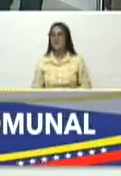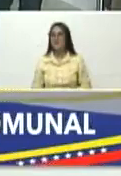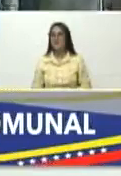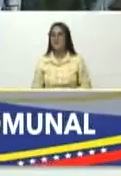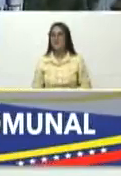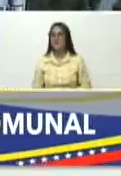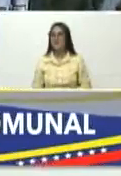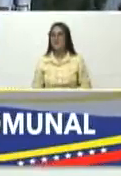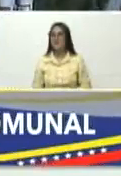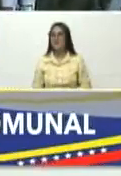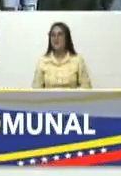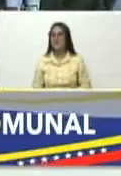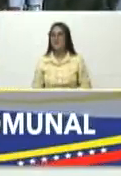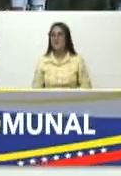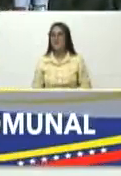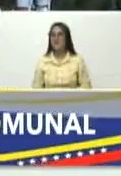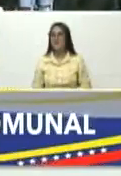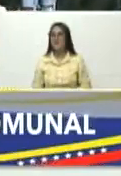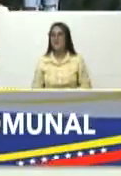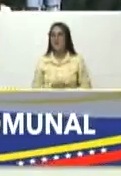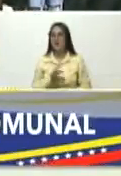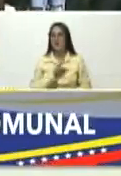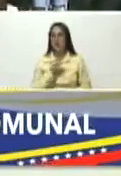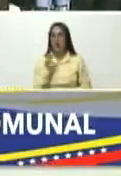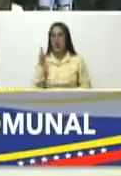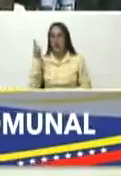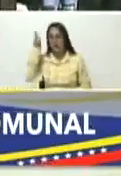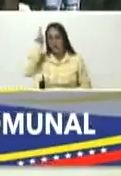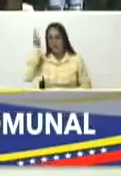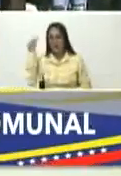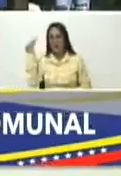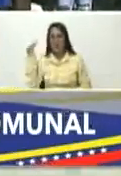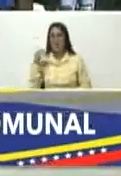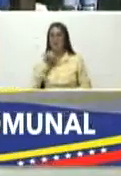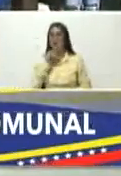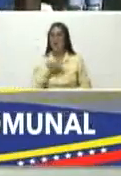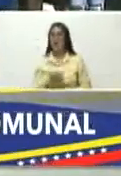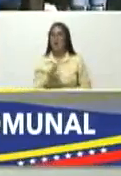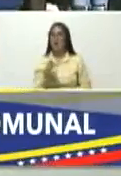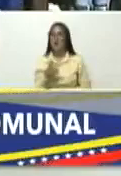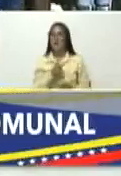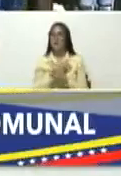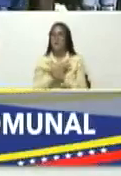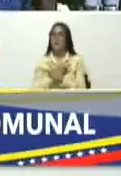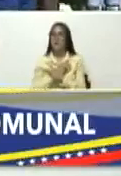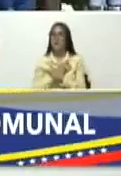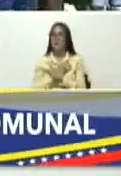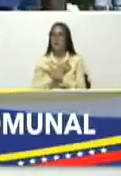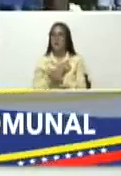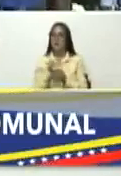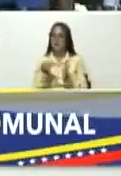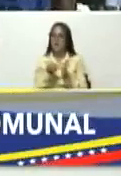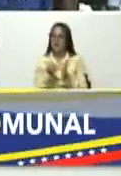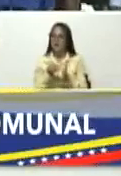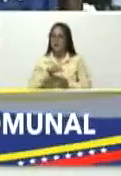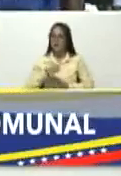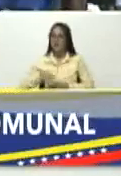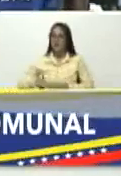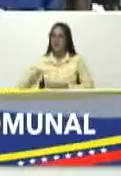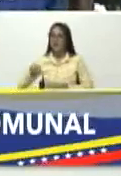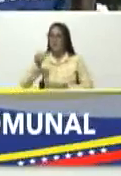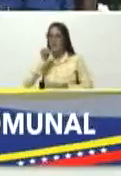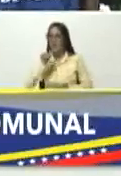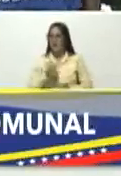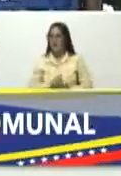Ciudad Caribe, ciudad de los Caribes. Ciudad que tiene la espiritualidad caribe. Ahí está el